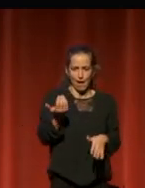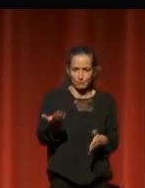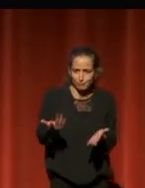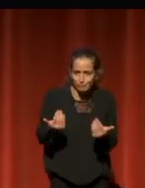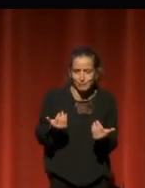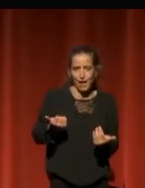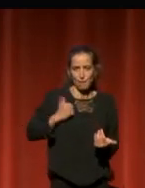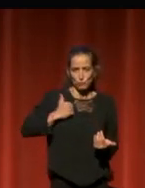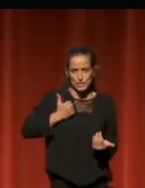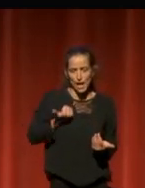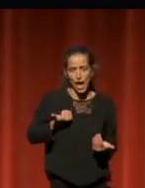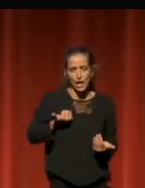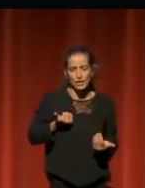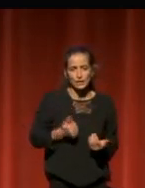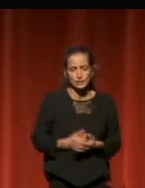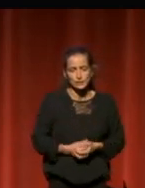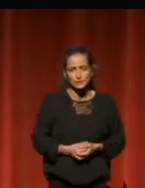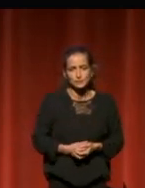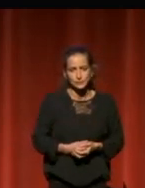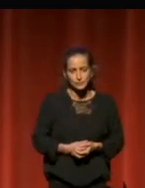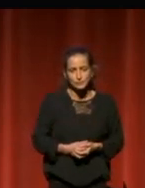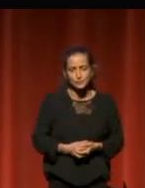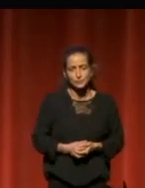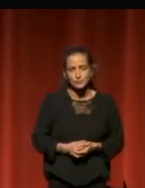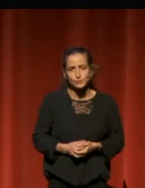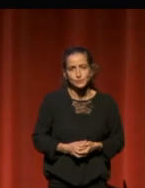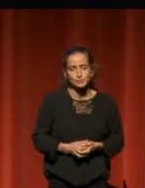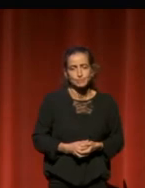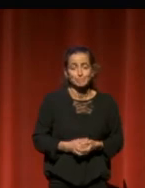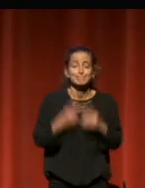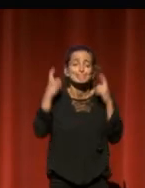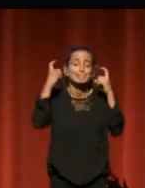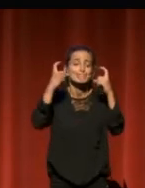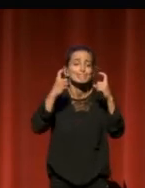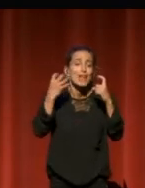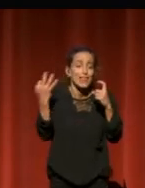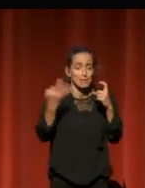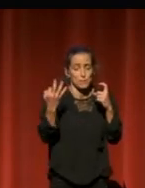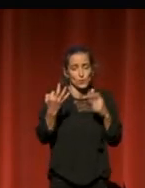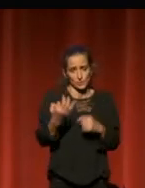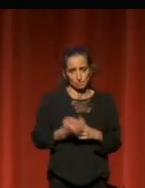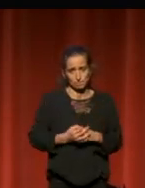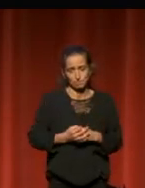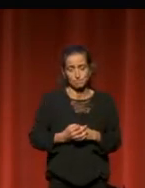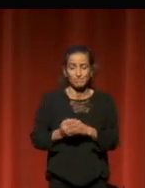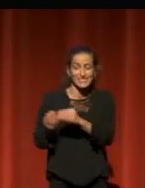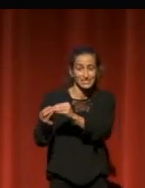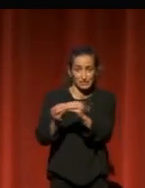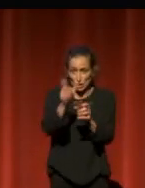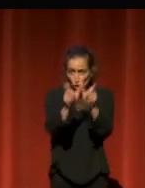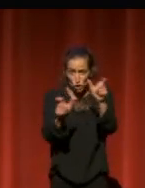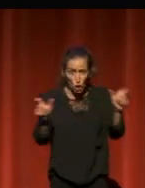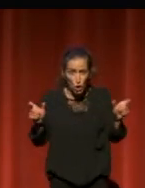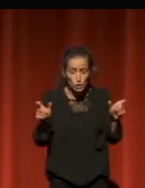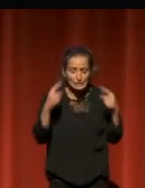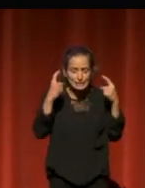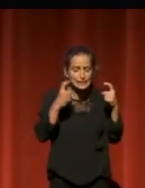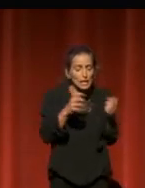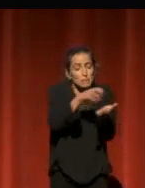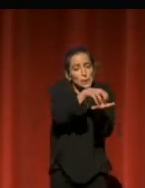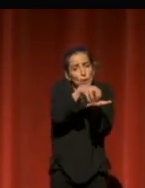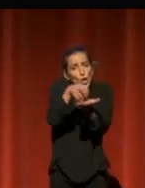hay que intentar que entre todos podamos hacer que esas bibliotecas pequeñitas,